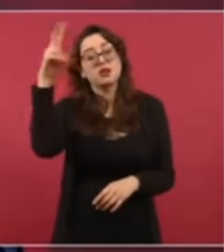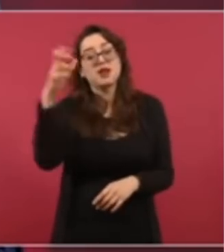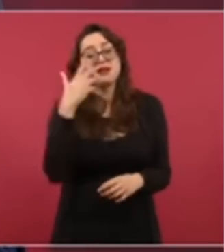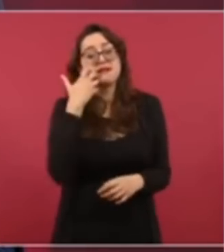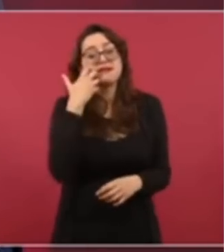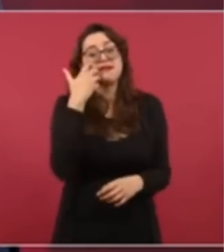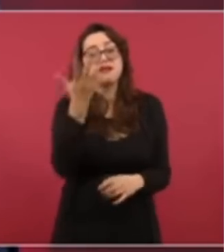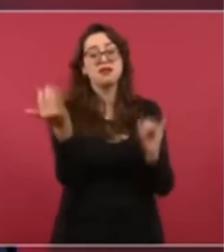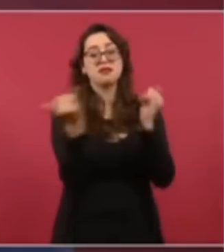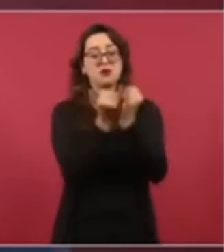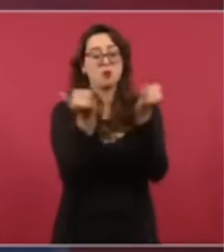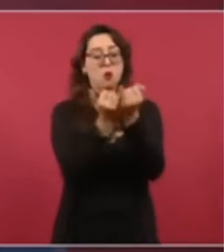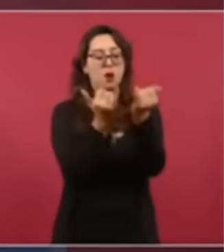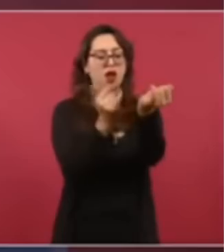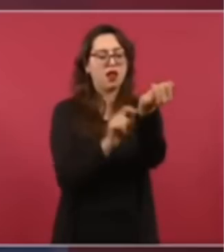O sea,